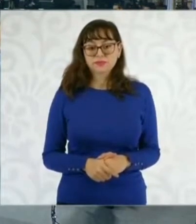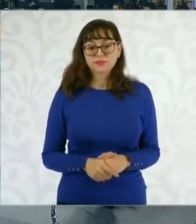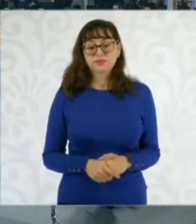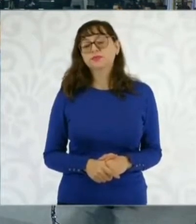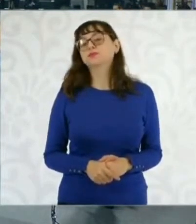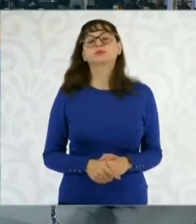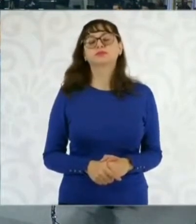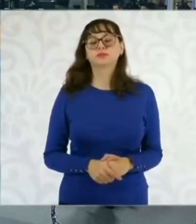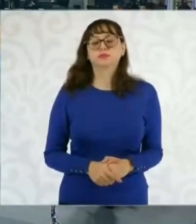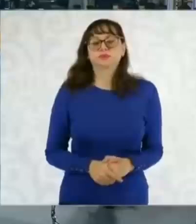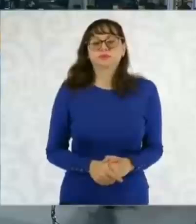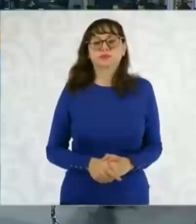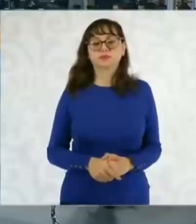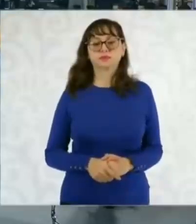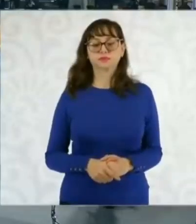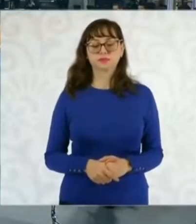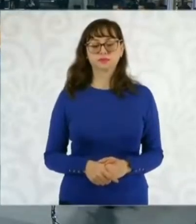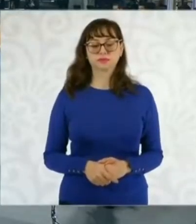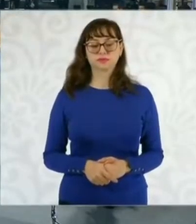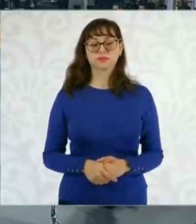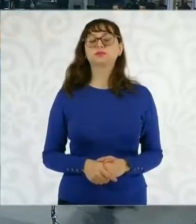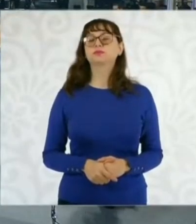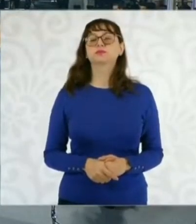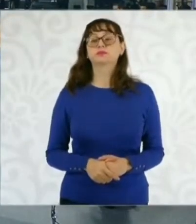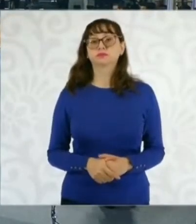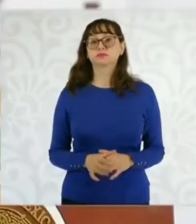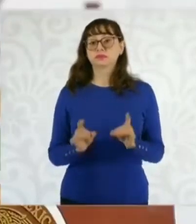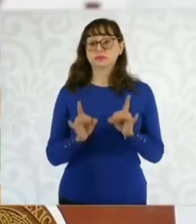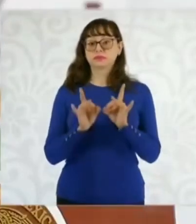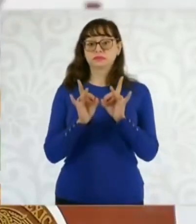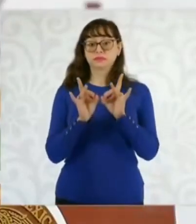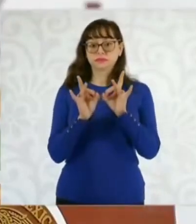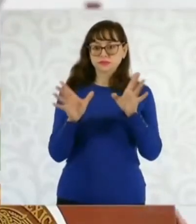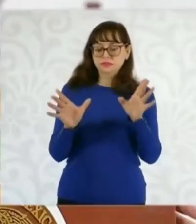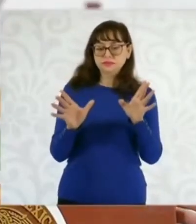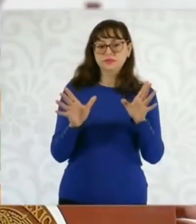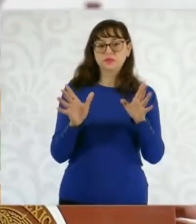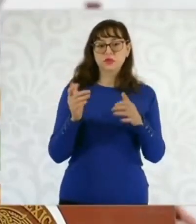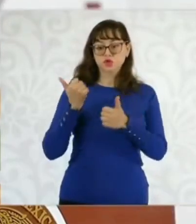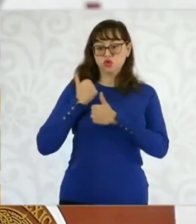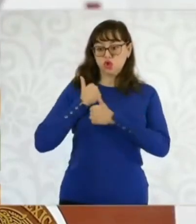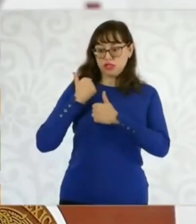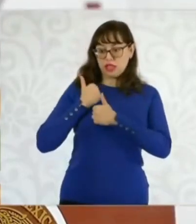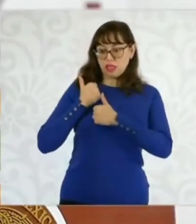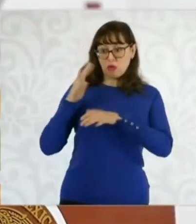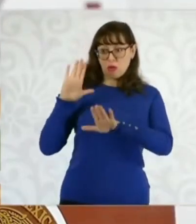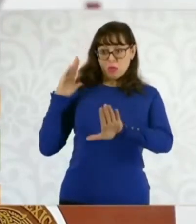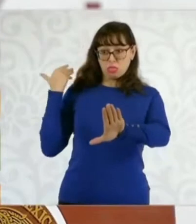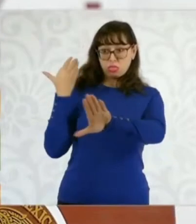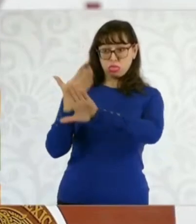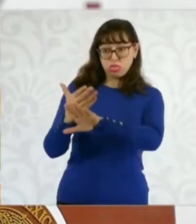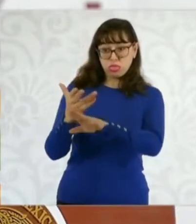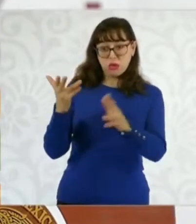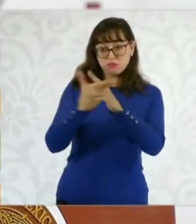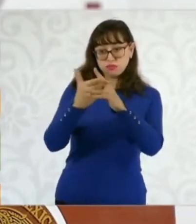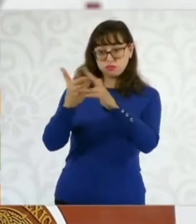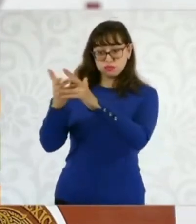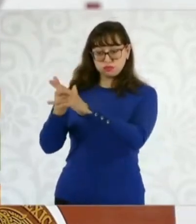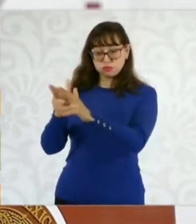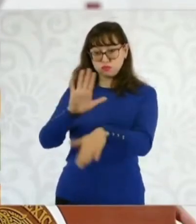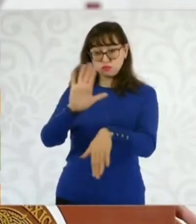Miren, cuando sucede un evento de esas características, ¿qué es lo que se hace? Bueno, de inmediato